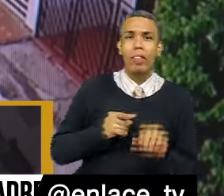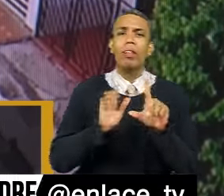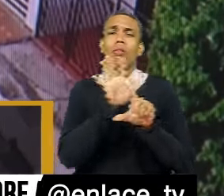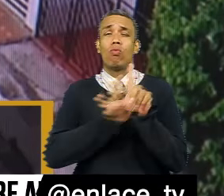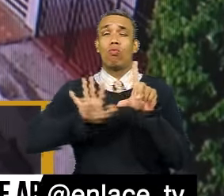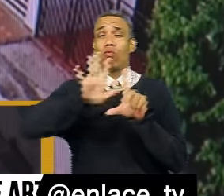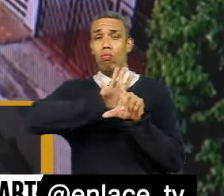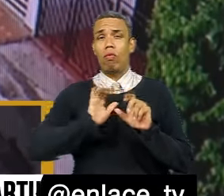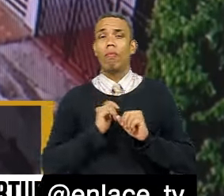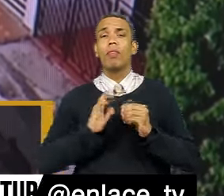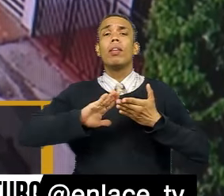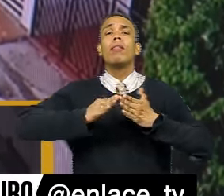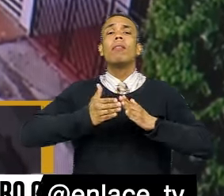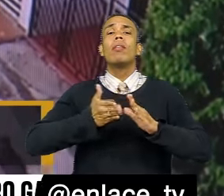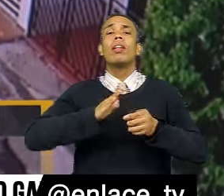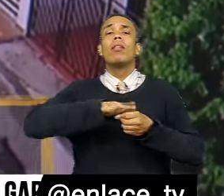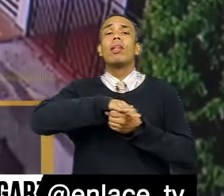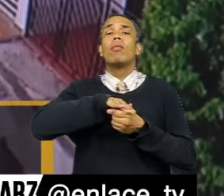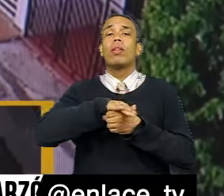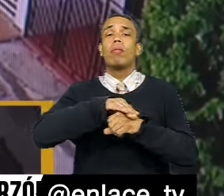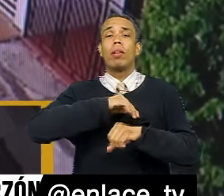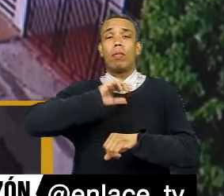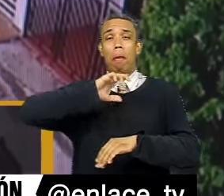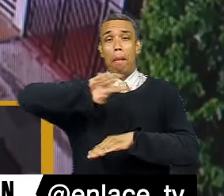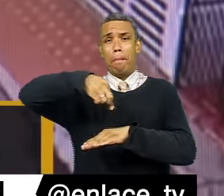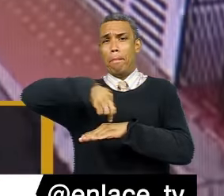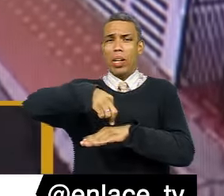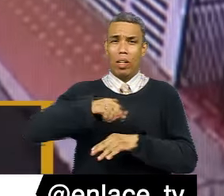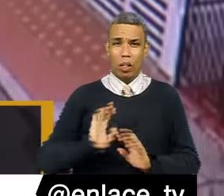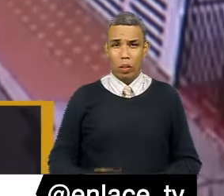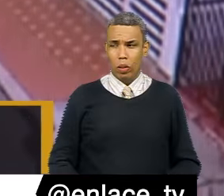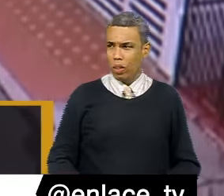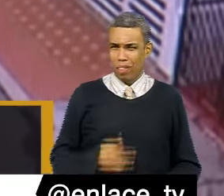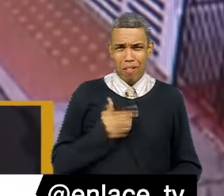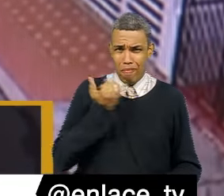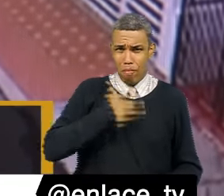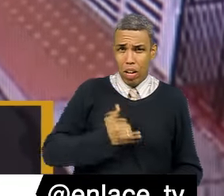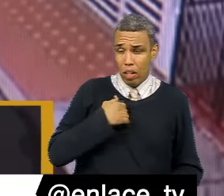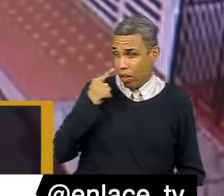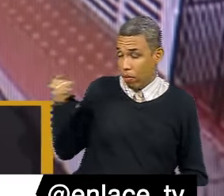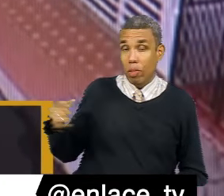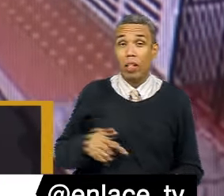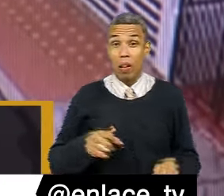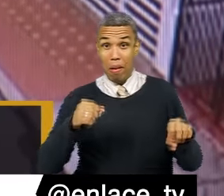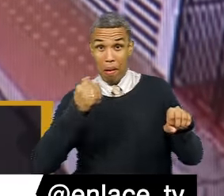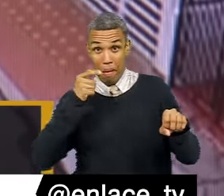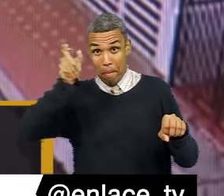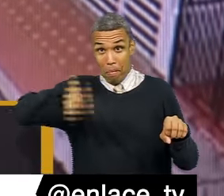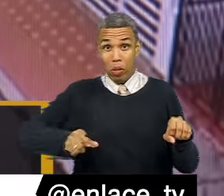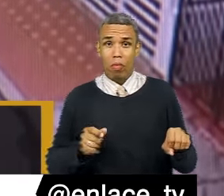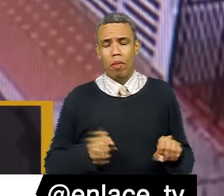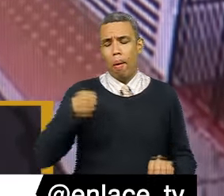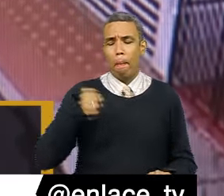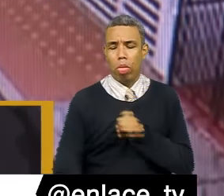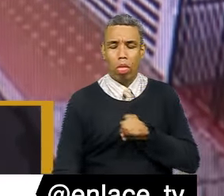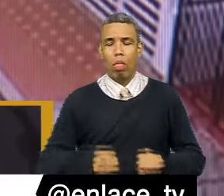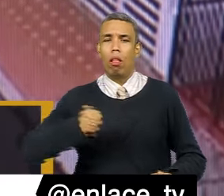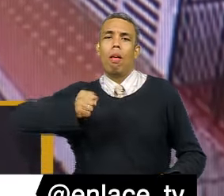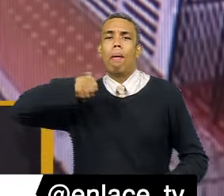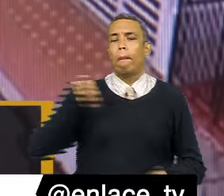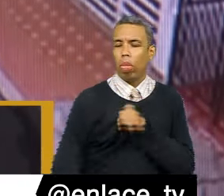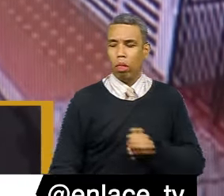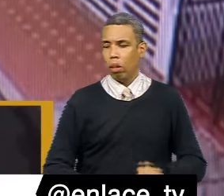ciudad, han denunciado la forma como un individuo la emprendió a golpes contra su motocicleta cuando la misma no le dio arranque. En cámara de seguridad quedó registrado el hecho,